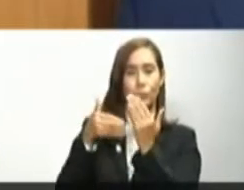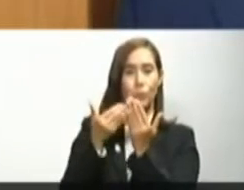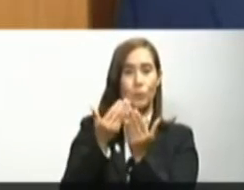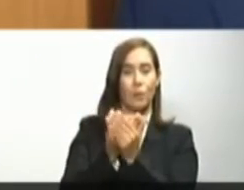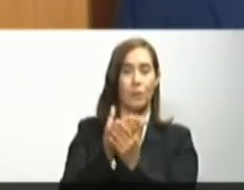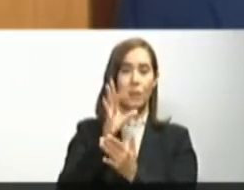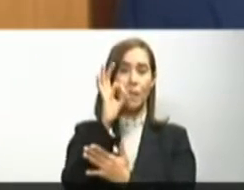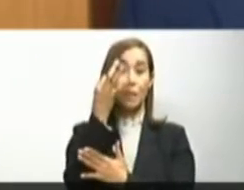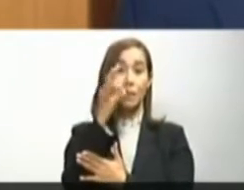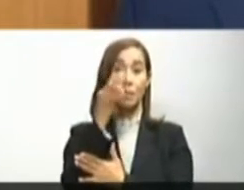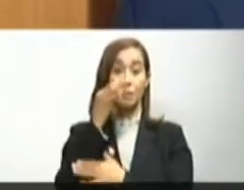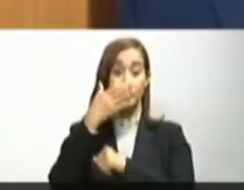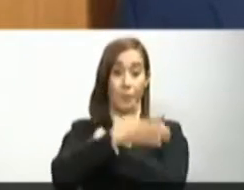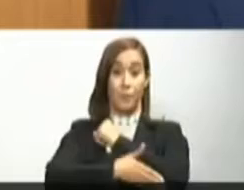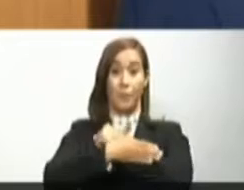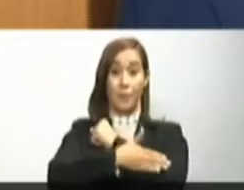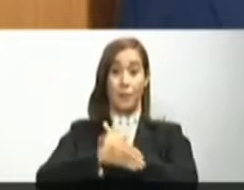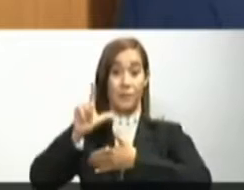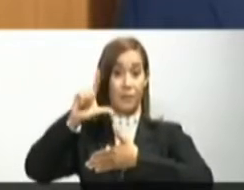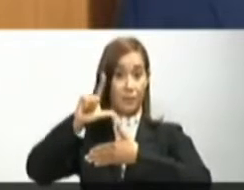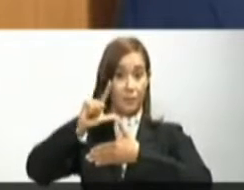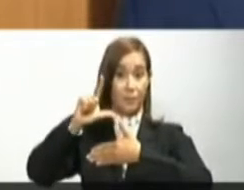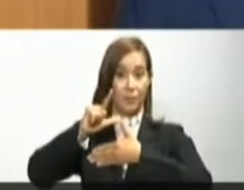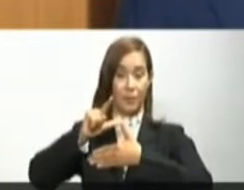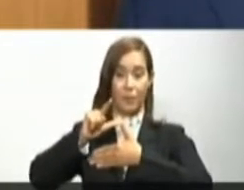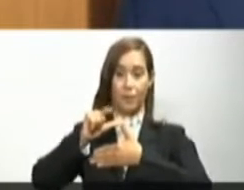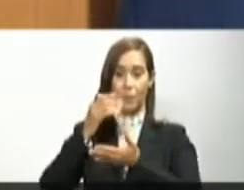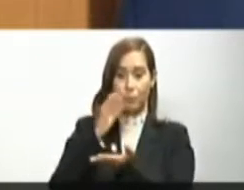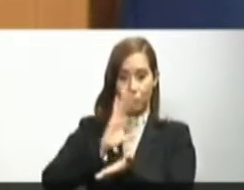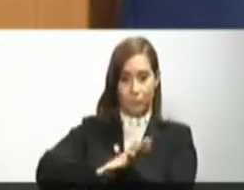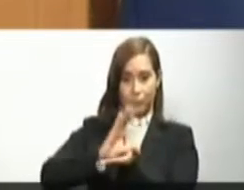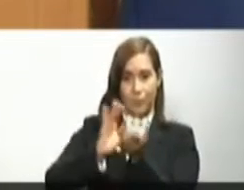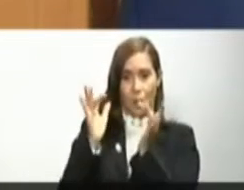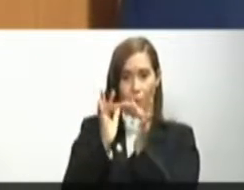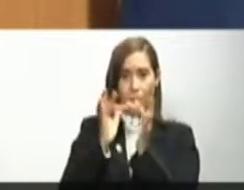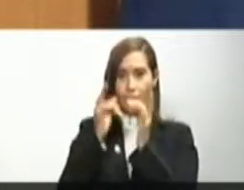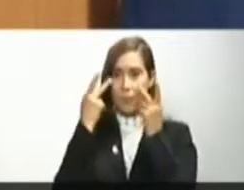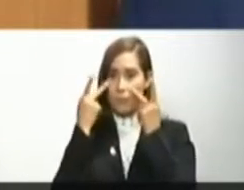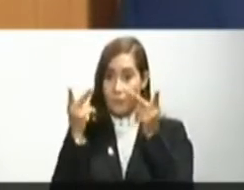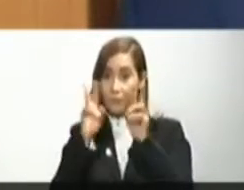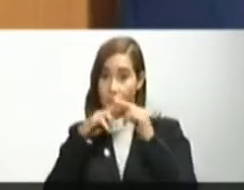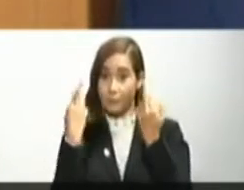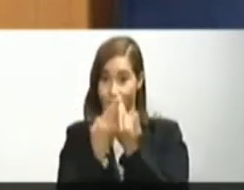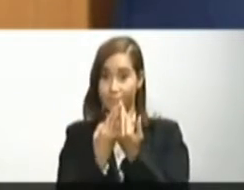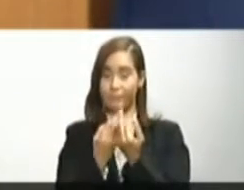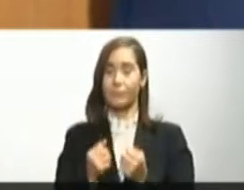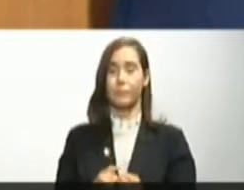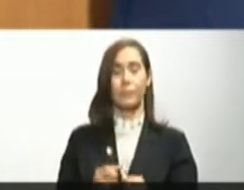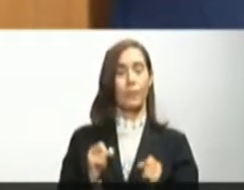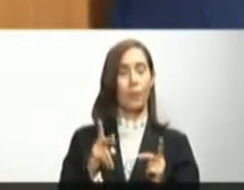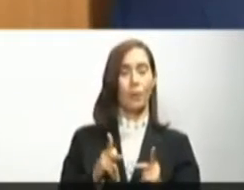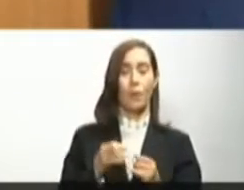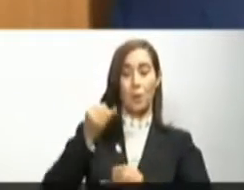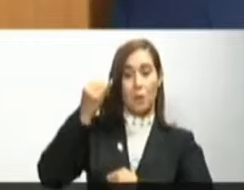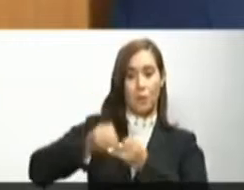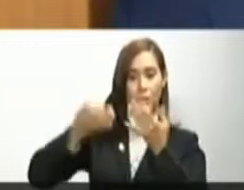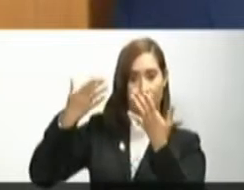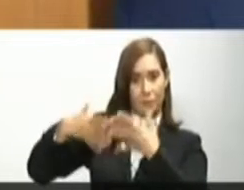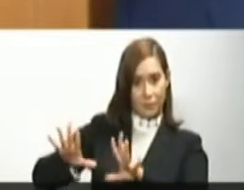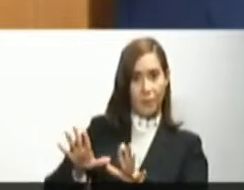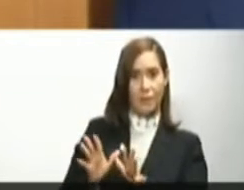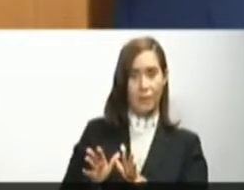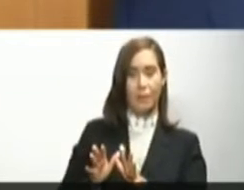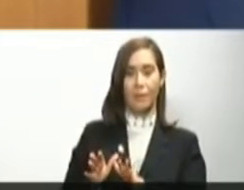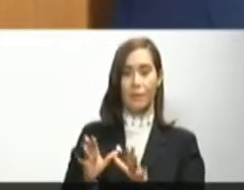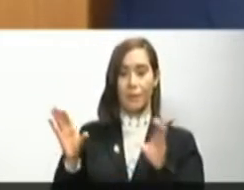las 19 naciones latinoamericanas. Tan pronto concluyeron los trabajos de la 27ª